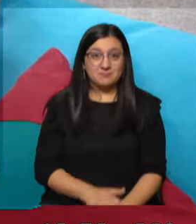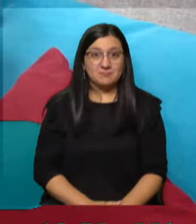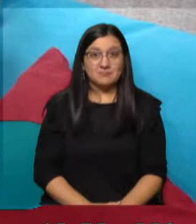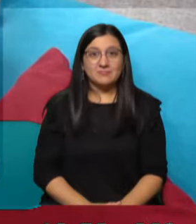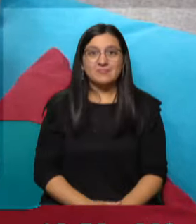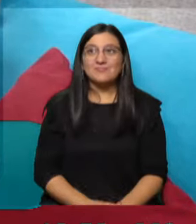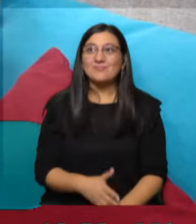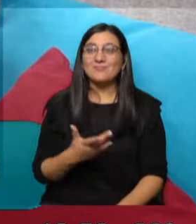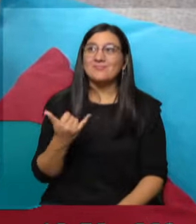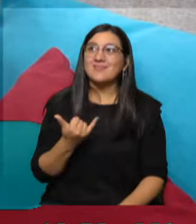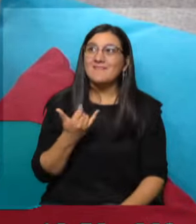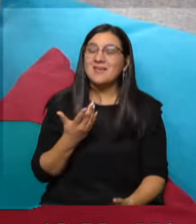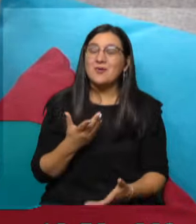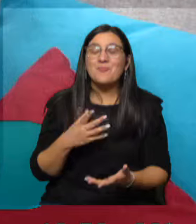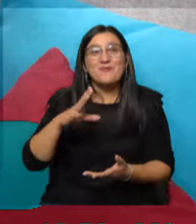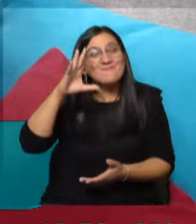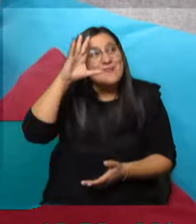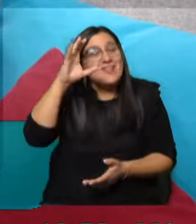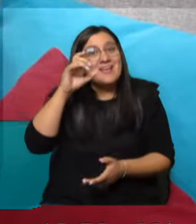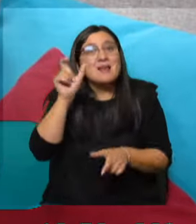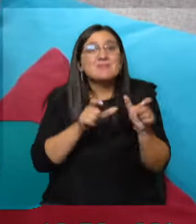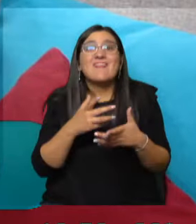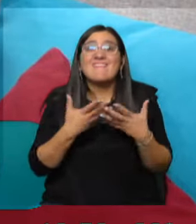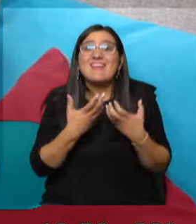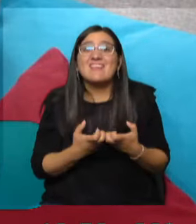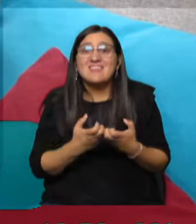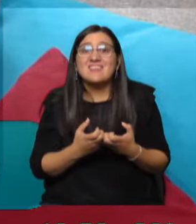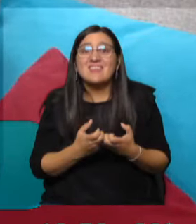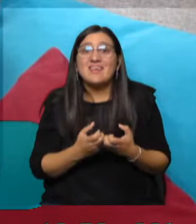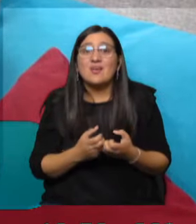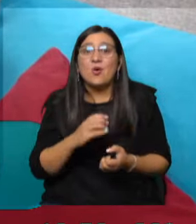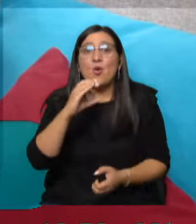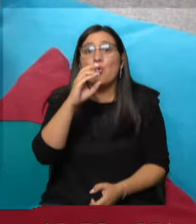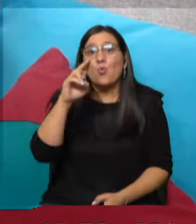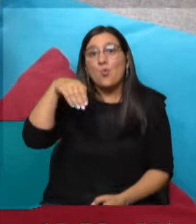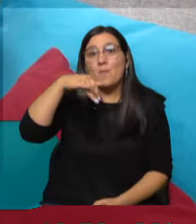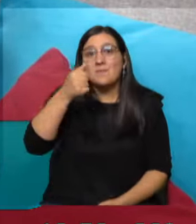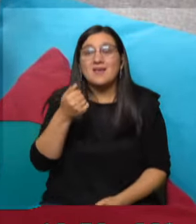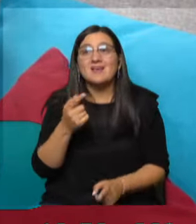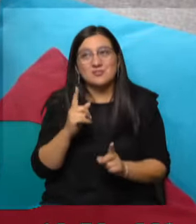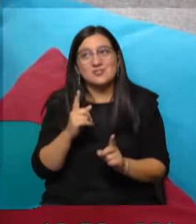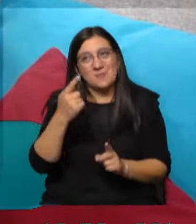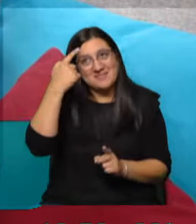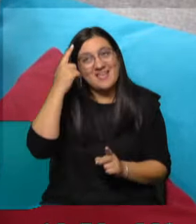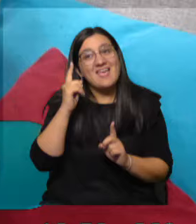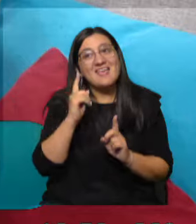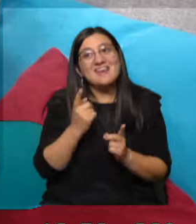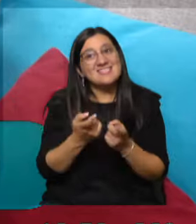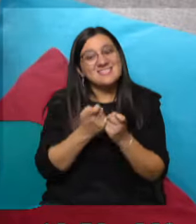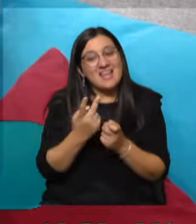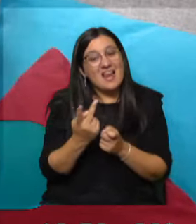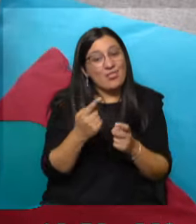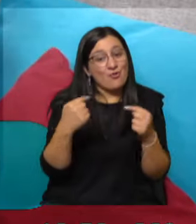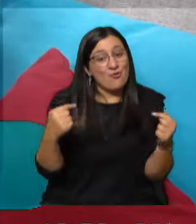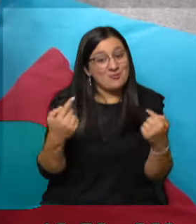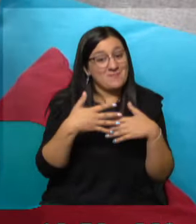como una cosa de que nostalgia de que la gente quería cumbia de nuevo para el verano. Entonces dije, tengo que hacer un tema que tenga un poquito de nostalgia,